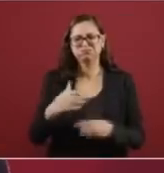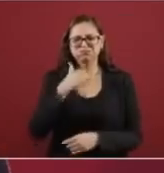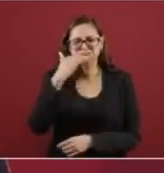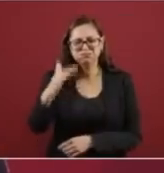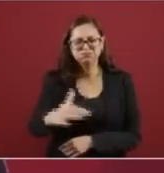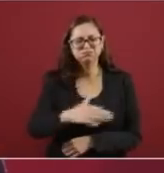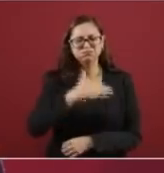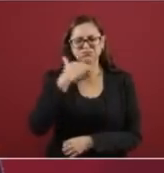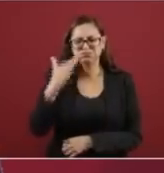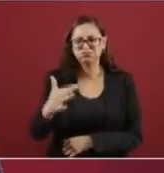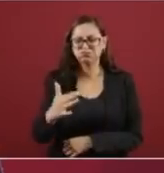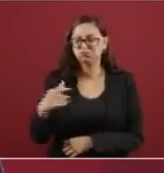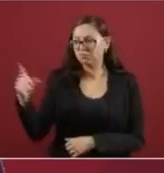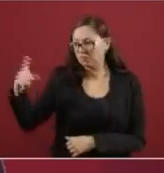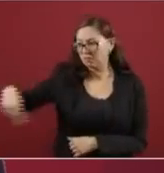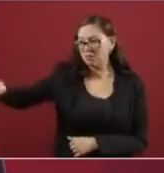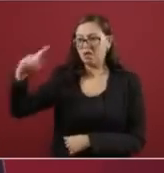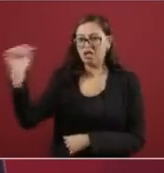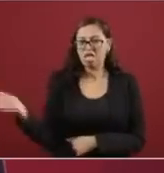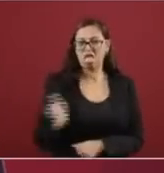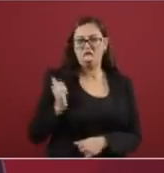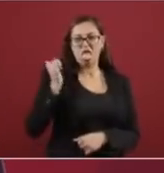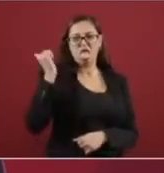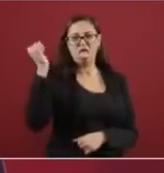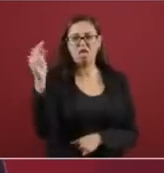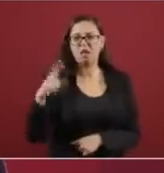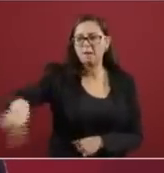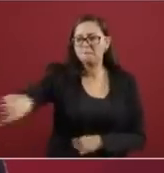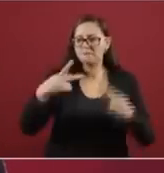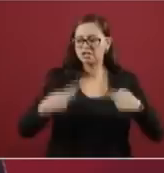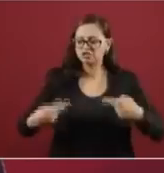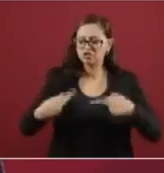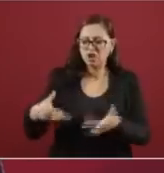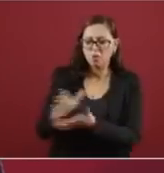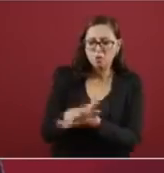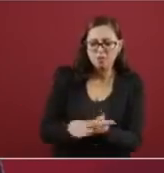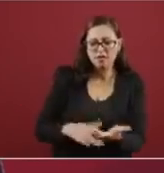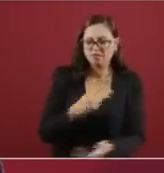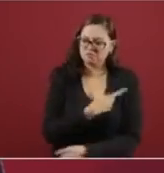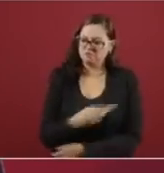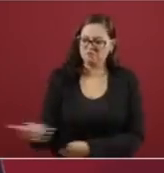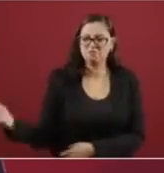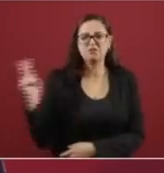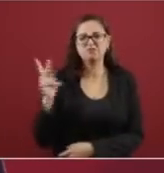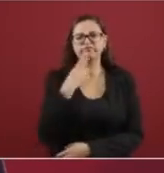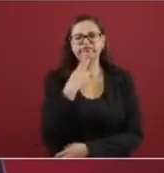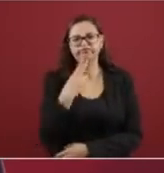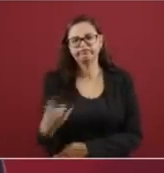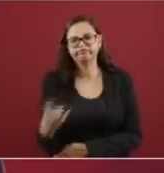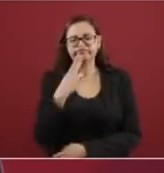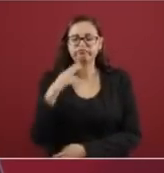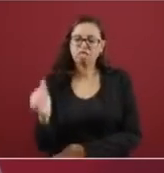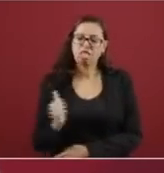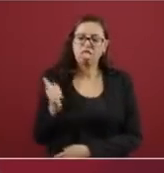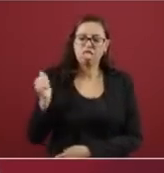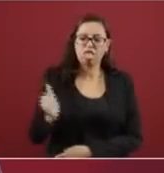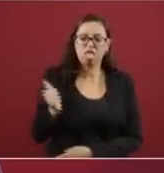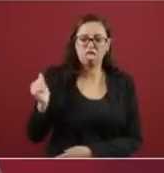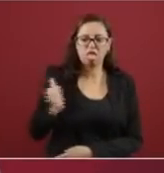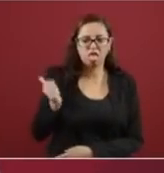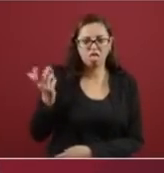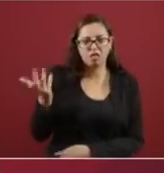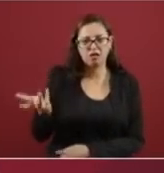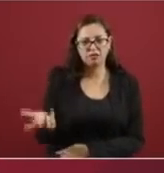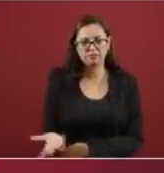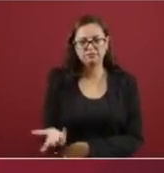Se usaba a la gente, y sobre todo a la gente humilde. Sobre el desabasto de medicamentos, el titular del Ejecutivo explicó que